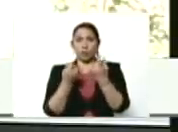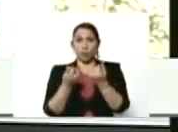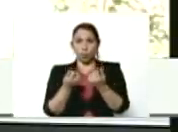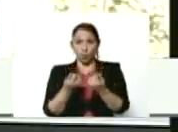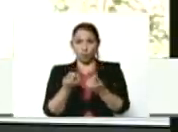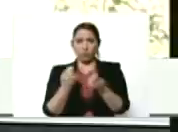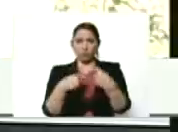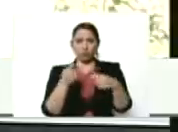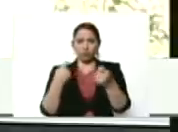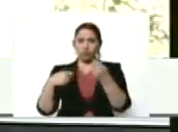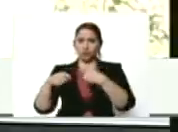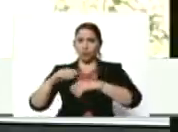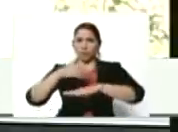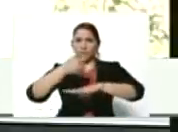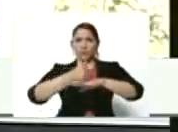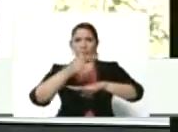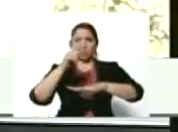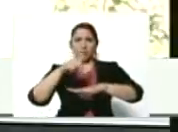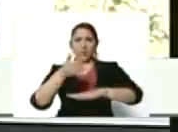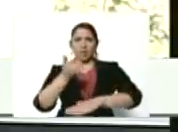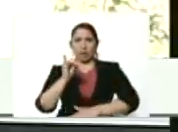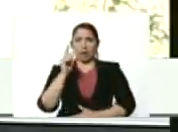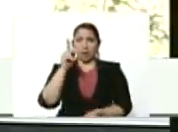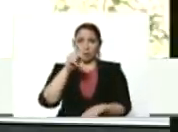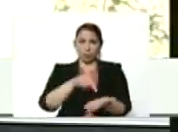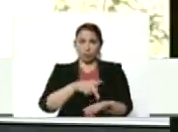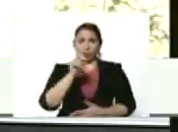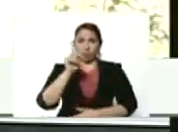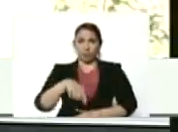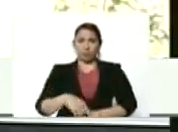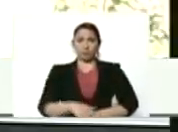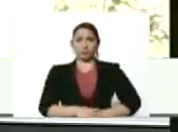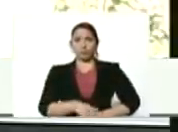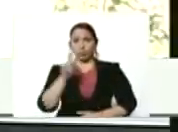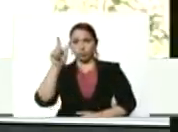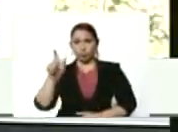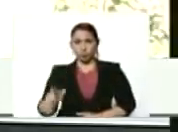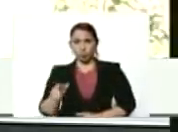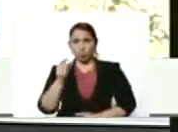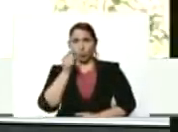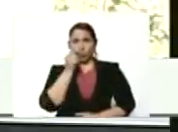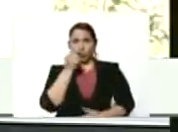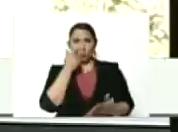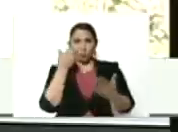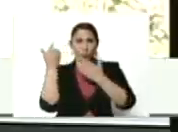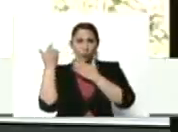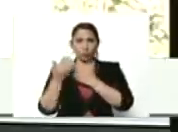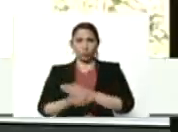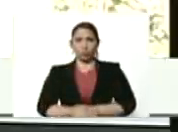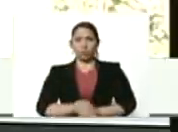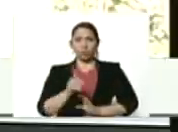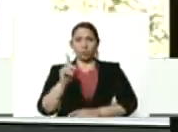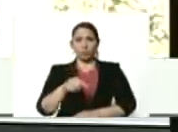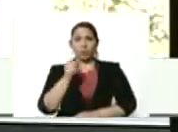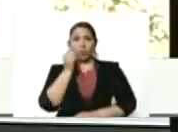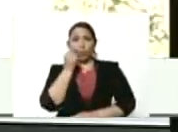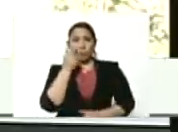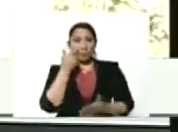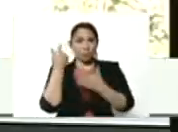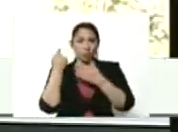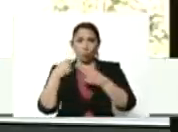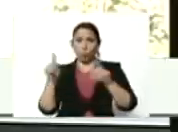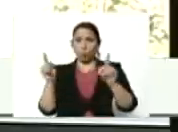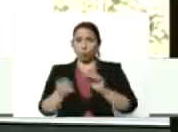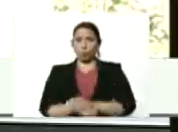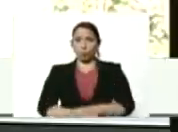Y se encuentran también Josvani Gómez, y Emilio Berto, de